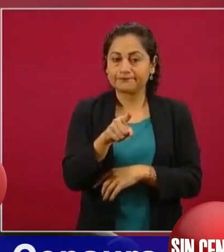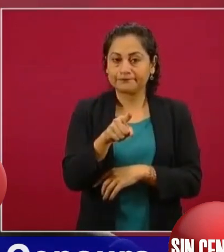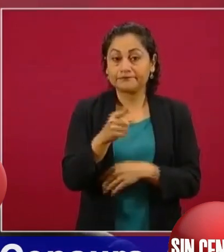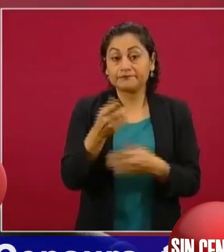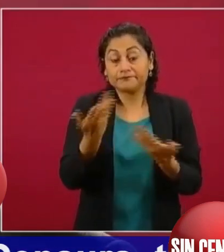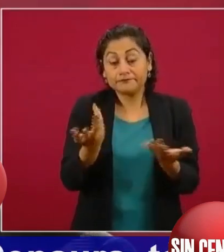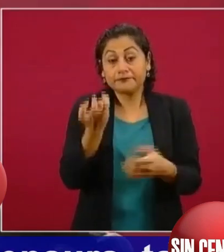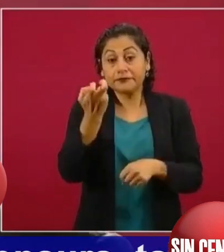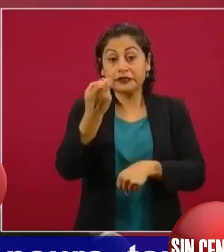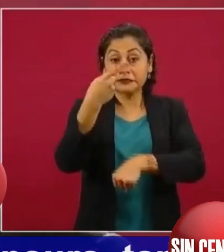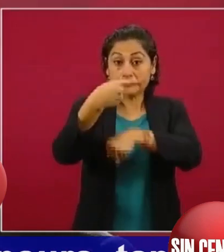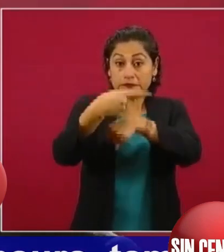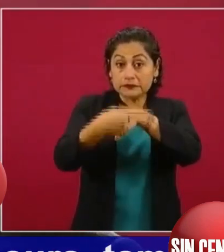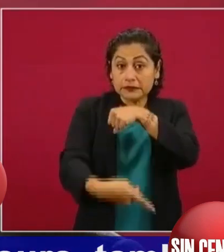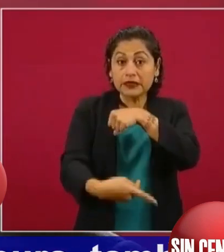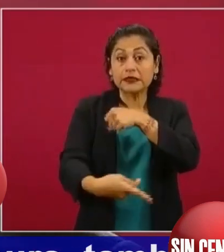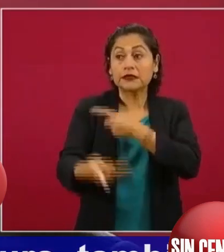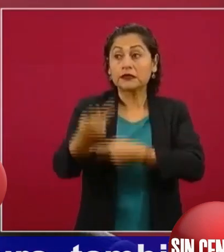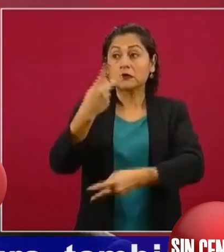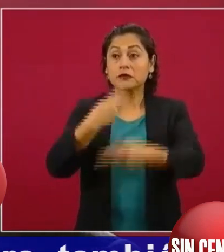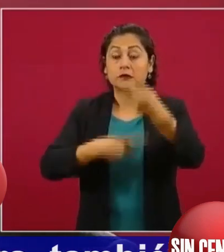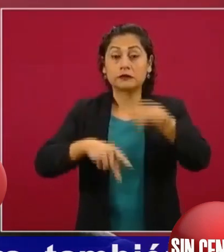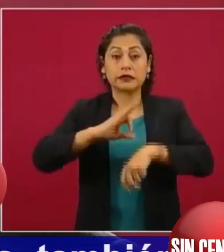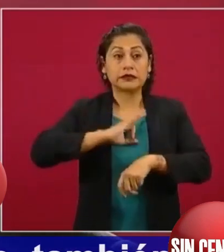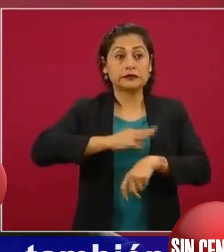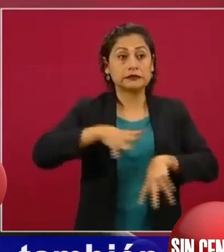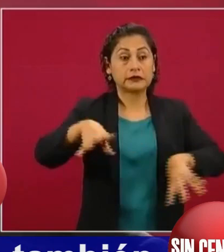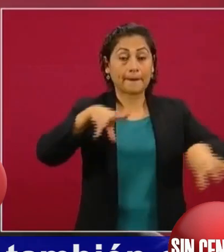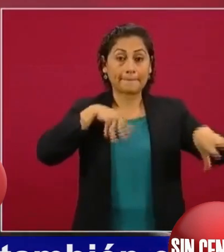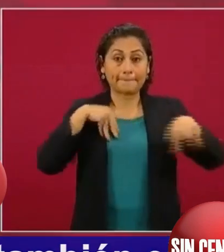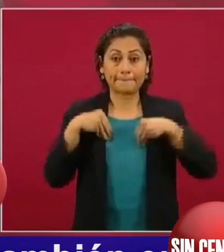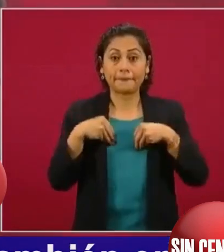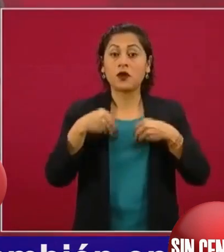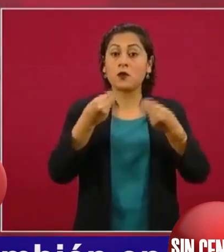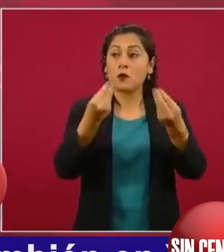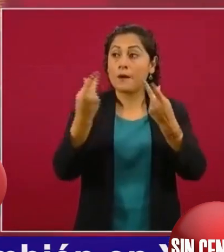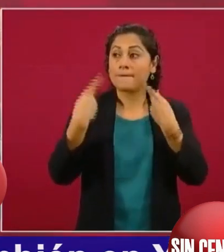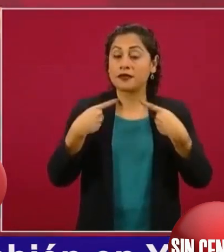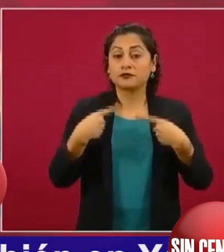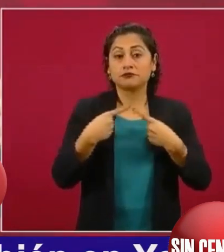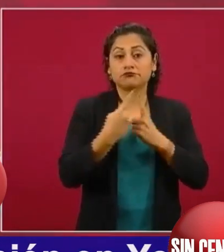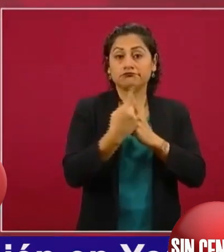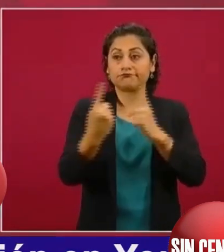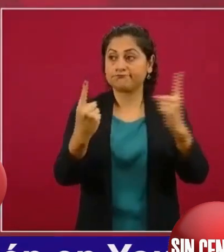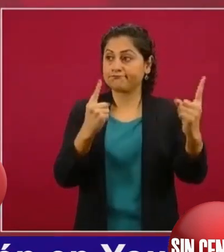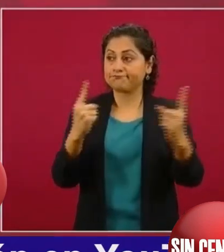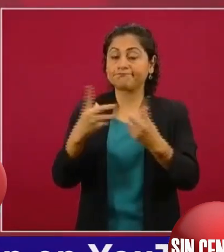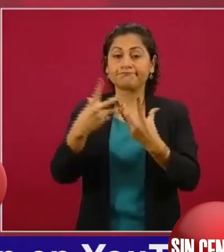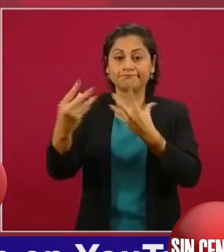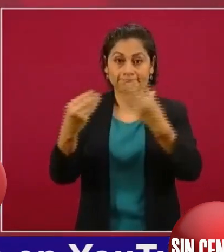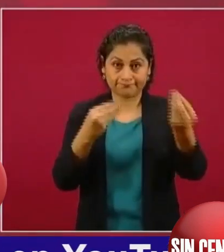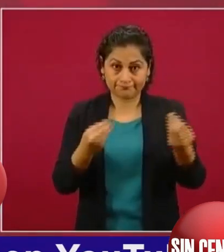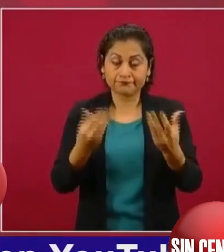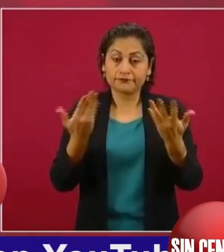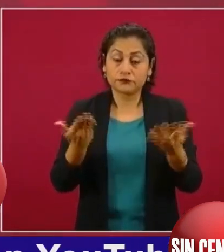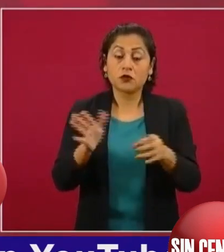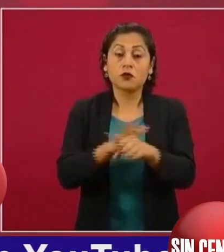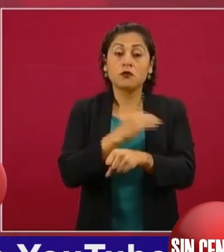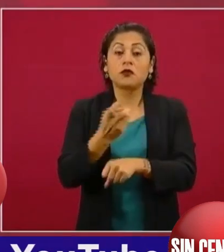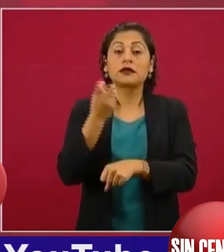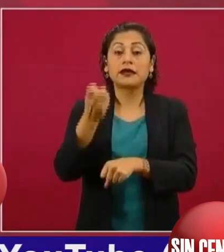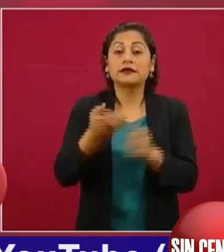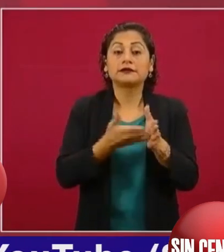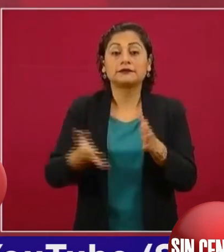frecuencia, aumentan la cantidad de personas que están afectadas, porque se transmite de manera más eficiente durante la temporada